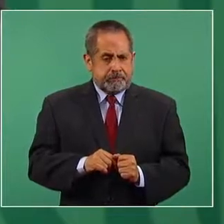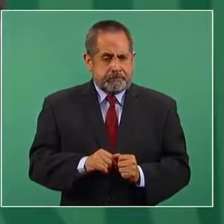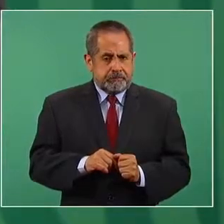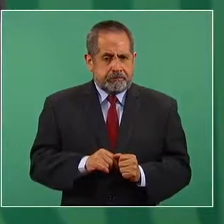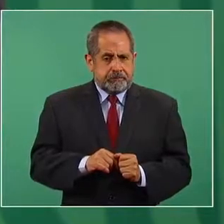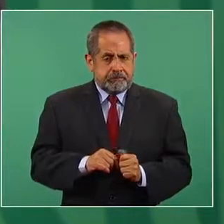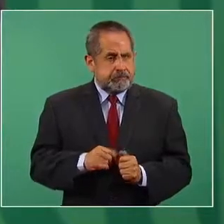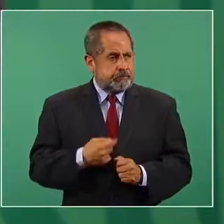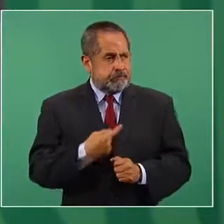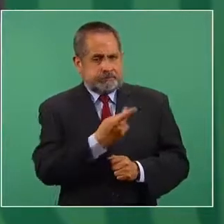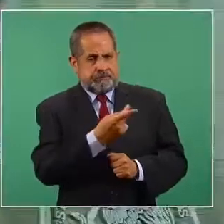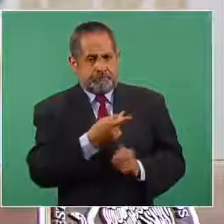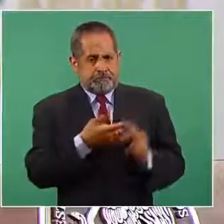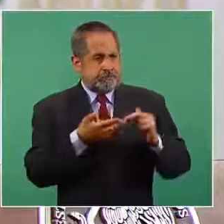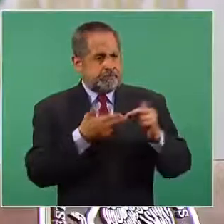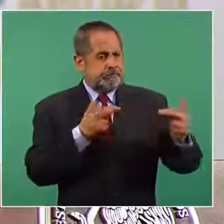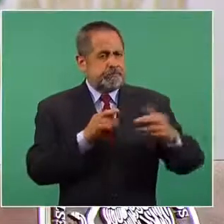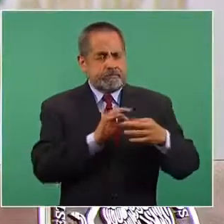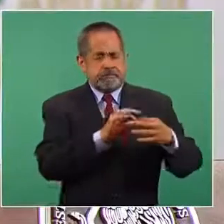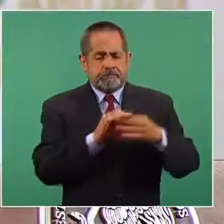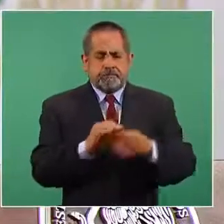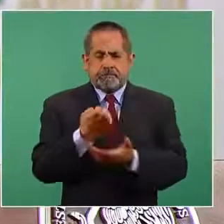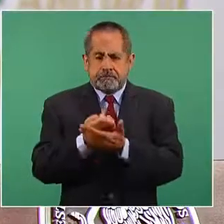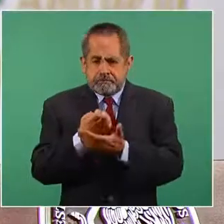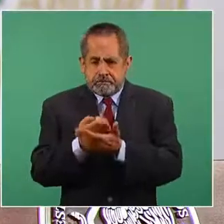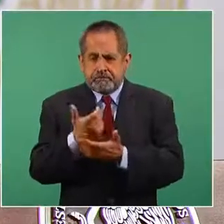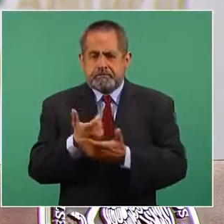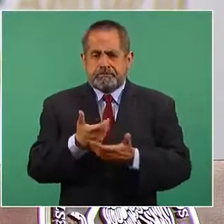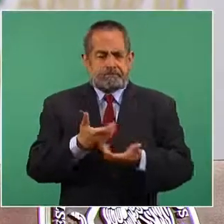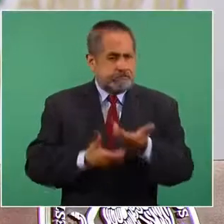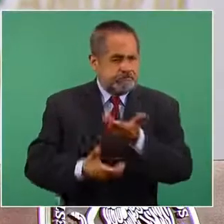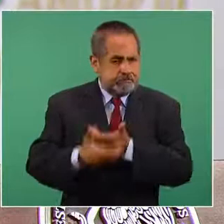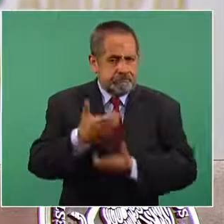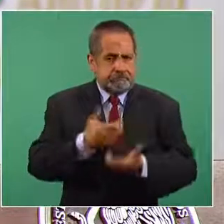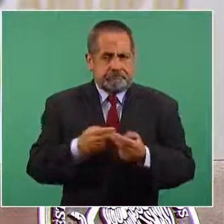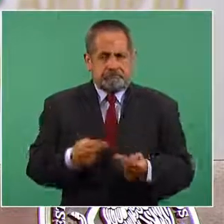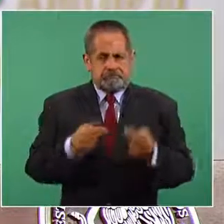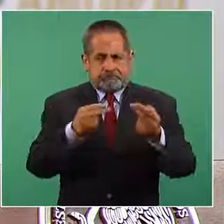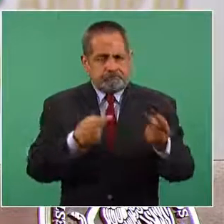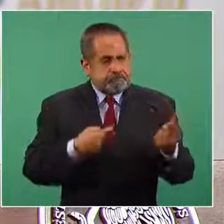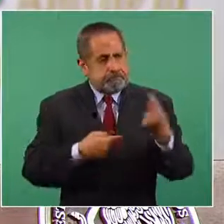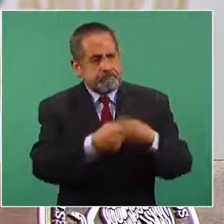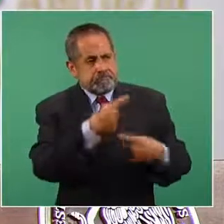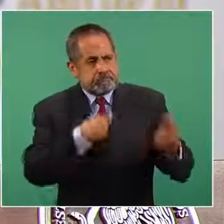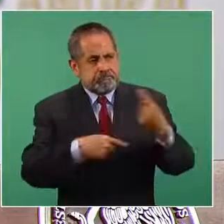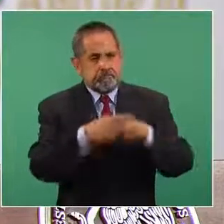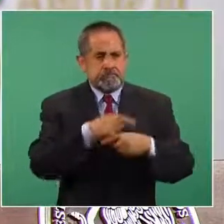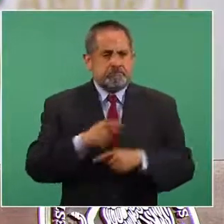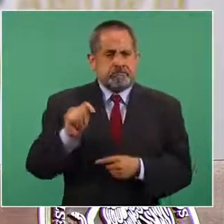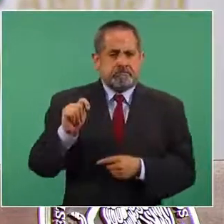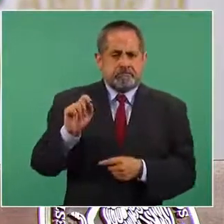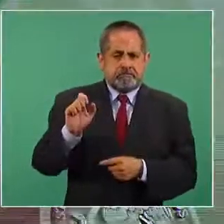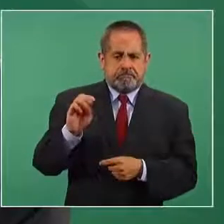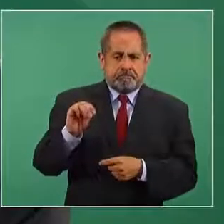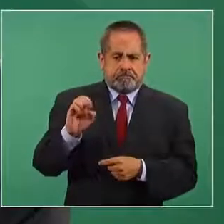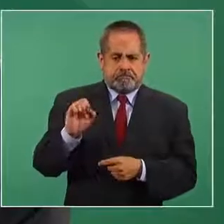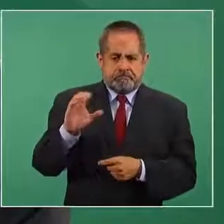la relación económica, comercial, todo lo vinculado al tratado,